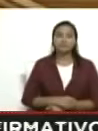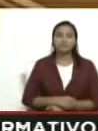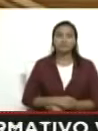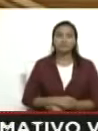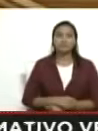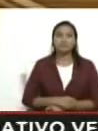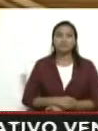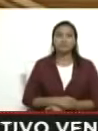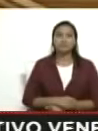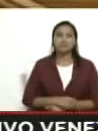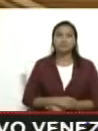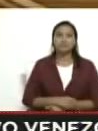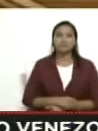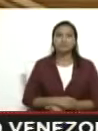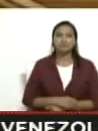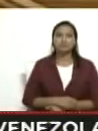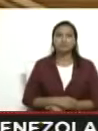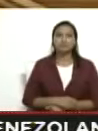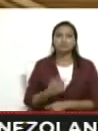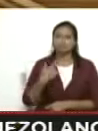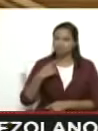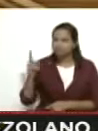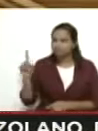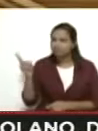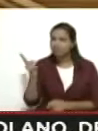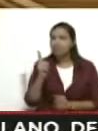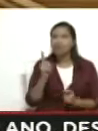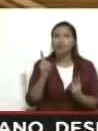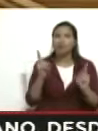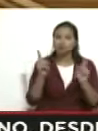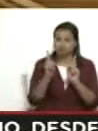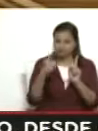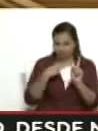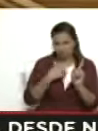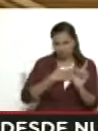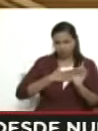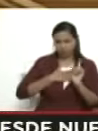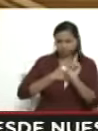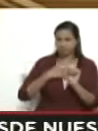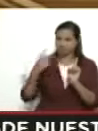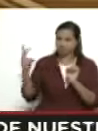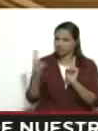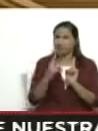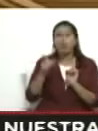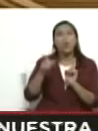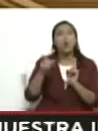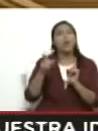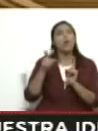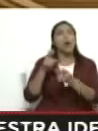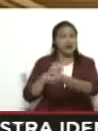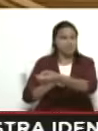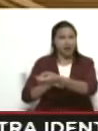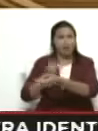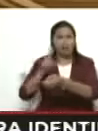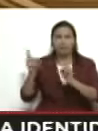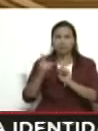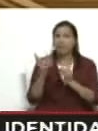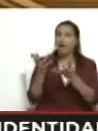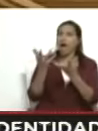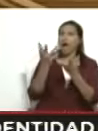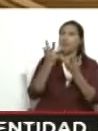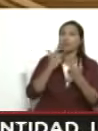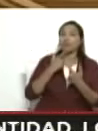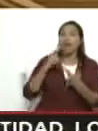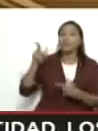y vinieron a donde yo estaba. Un hermano del que trabajaba conmigo, a decirme que el comandante de la